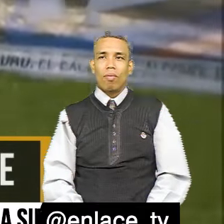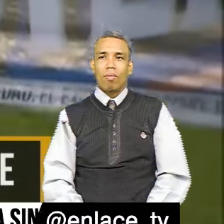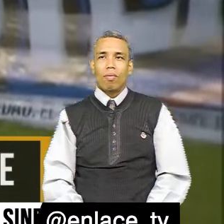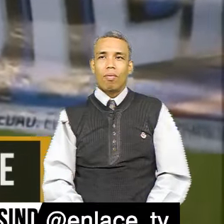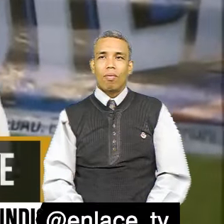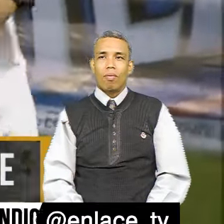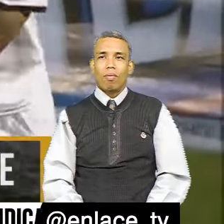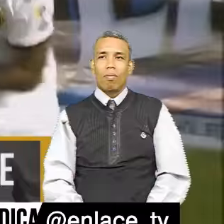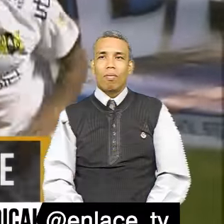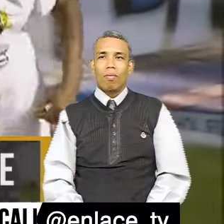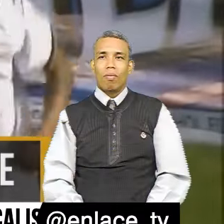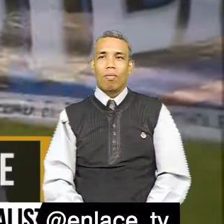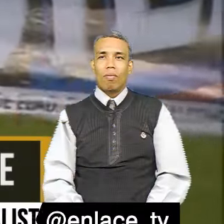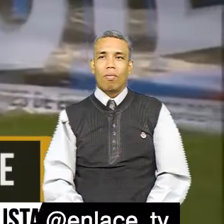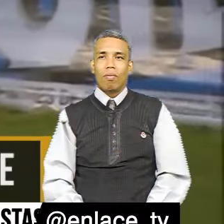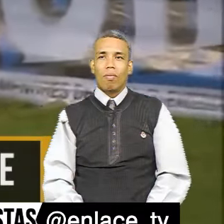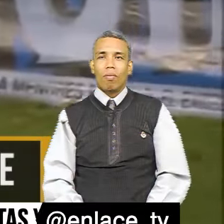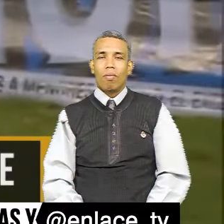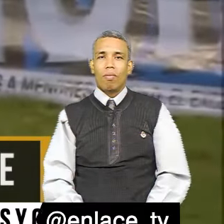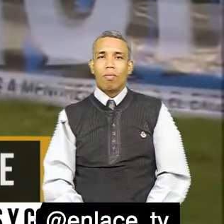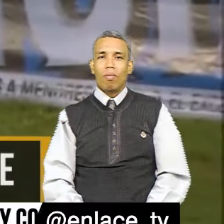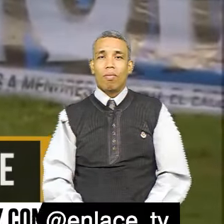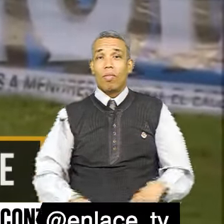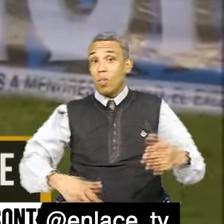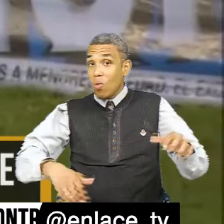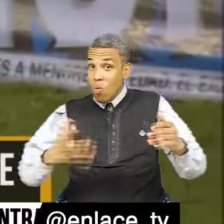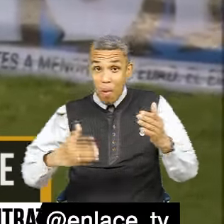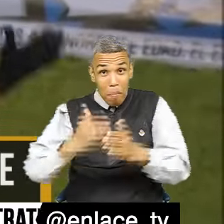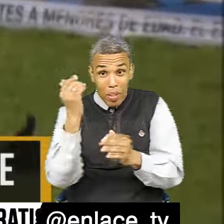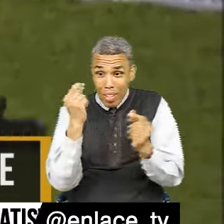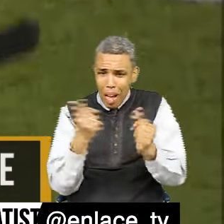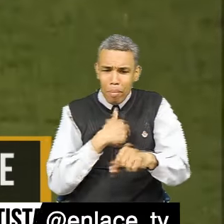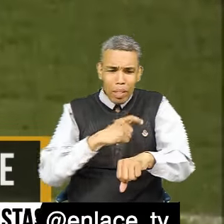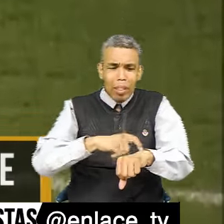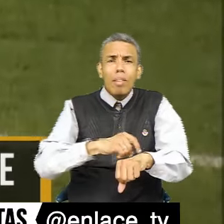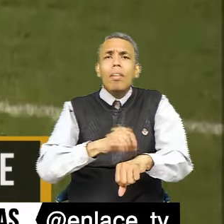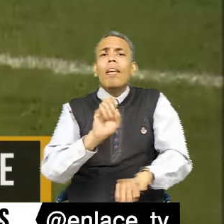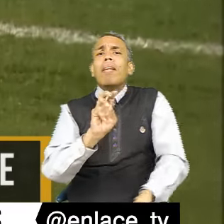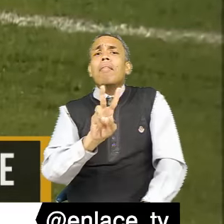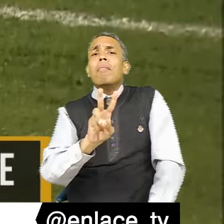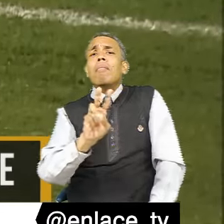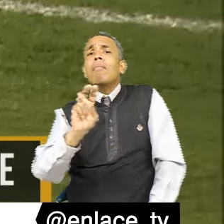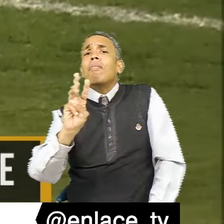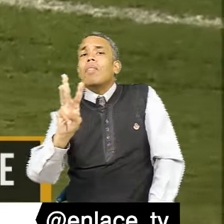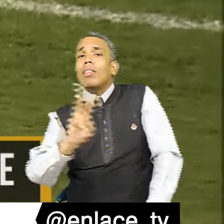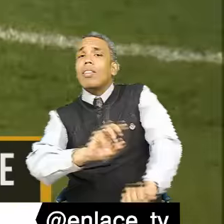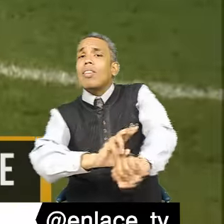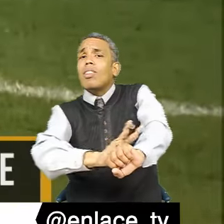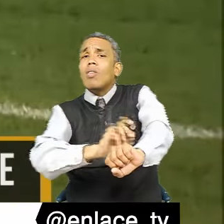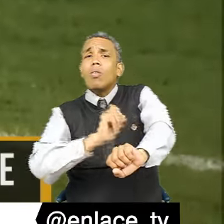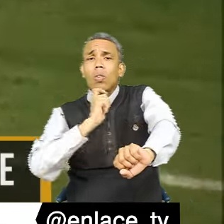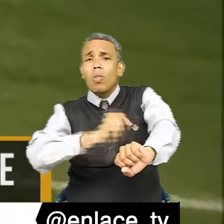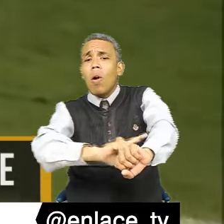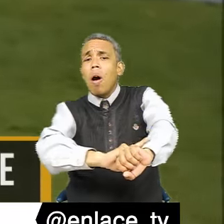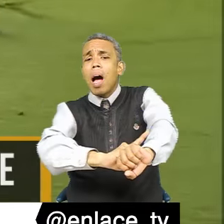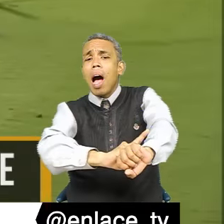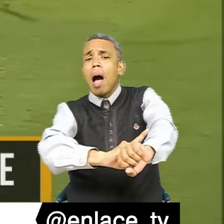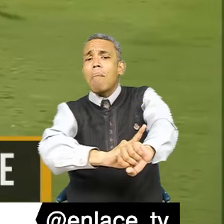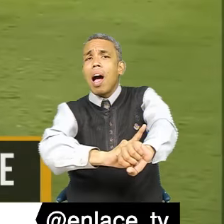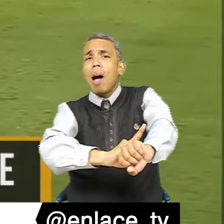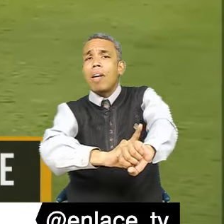Petrolera, empezaron el baile muy rápido a los 23 segundos, creo ya no lo va a decir la